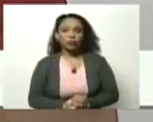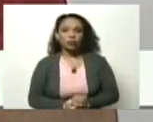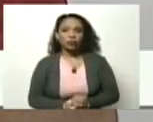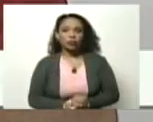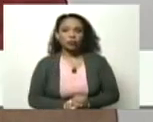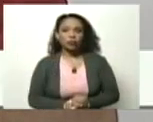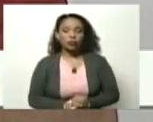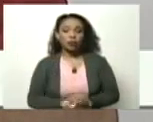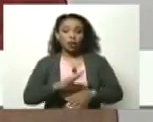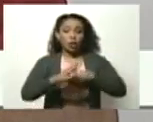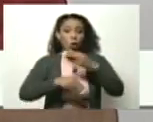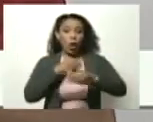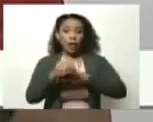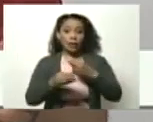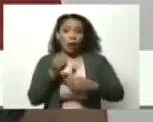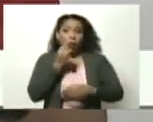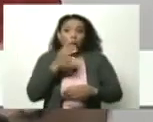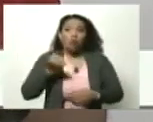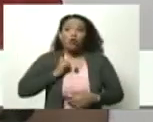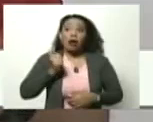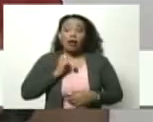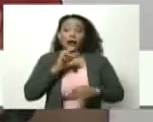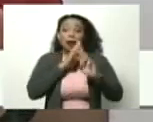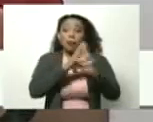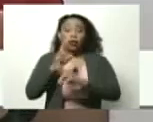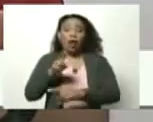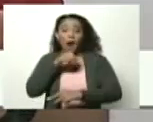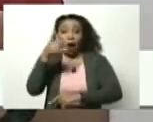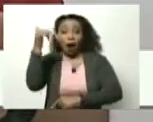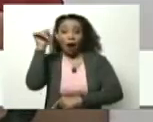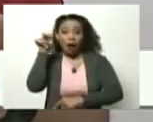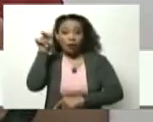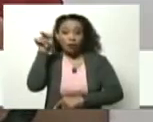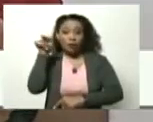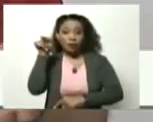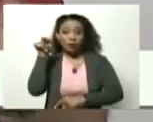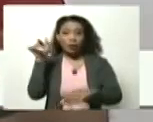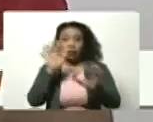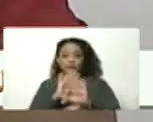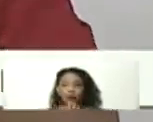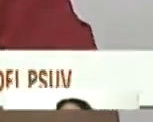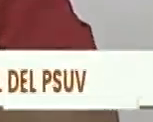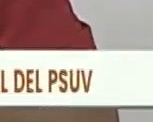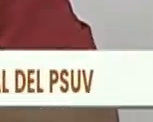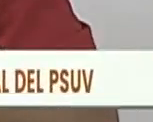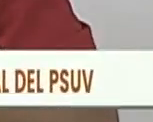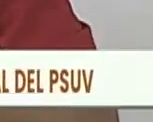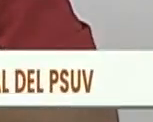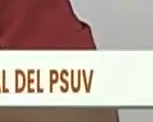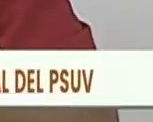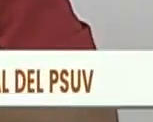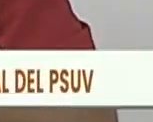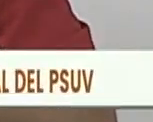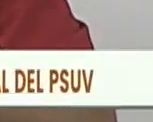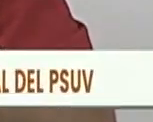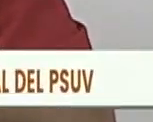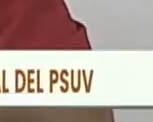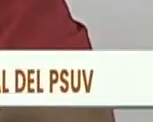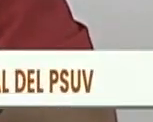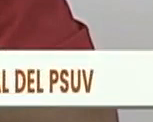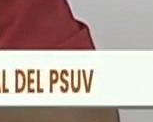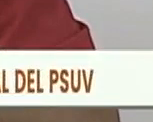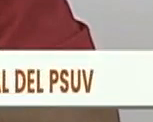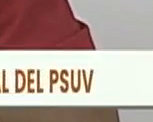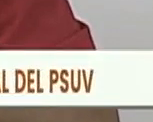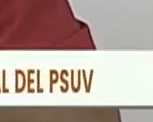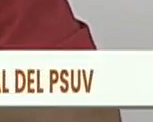lo que hace que, bueno, que cualquier resultado que salga de ahí ya saldrá fracturado, con